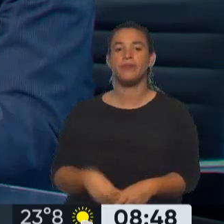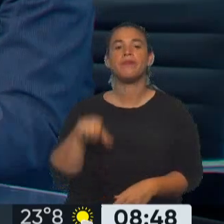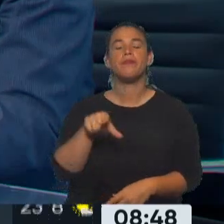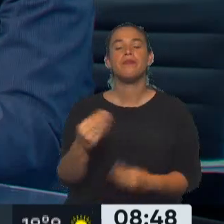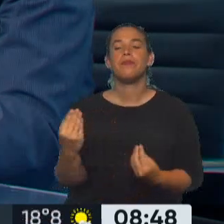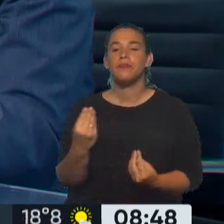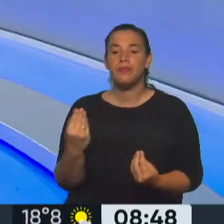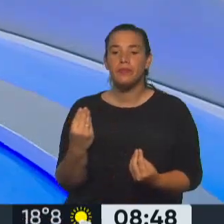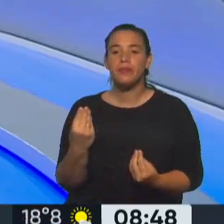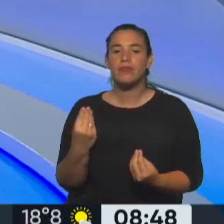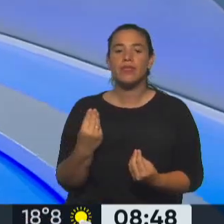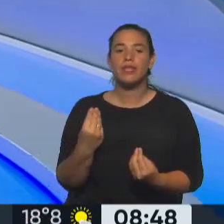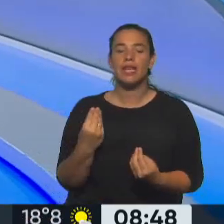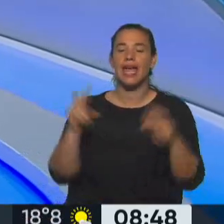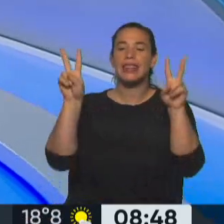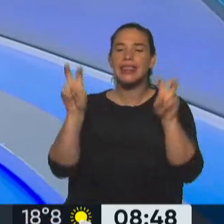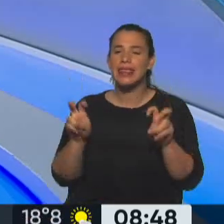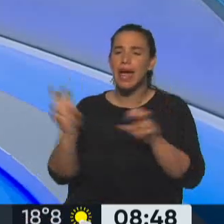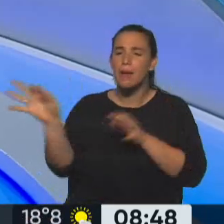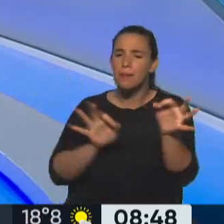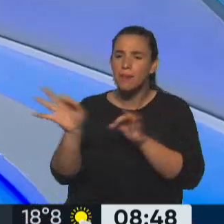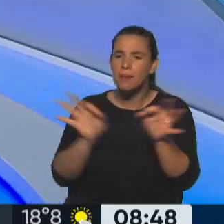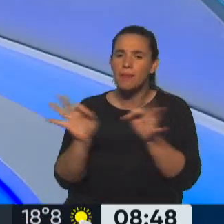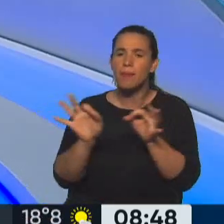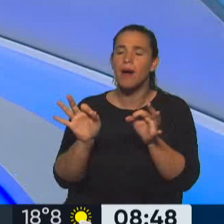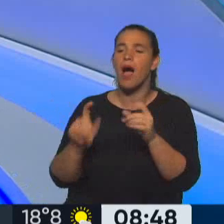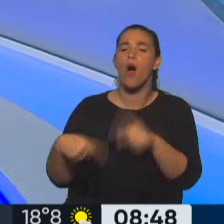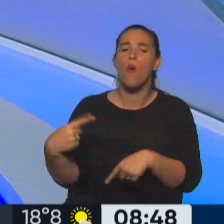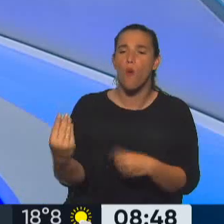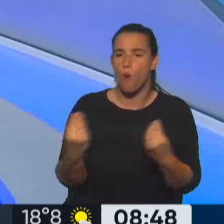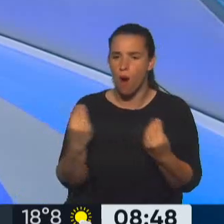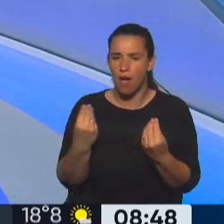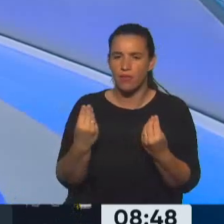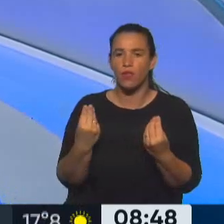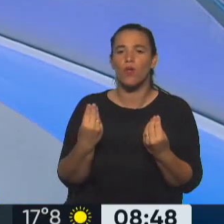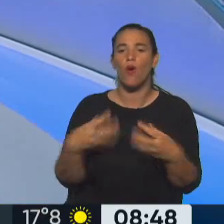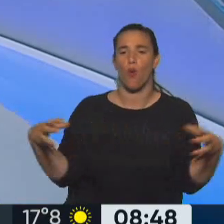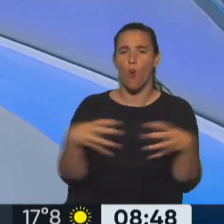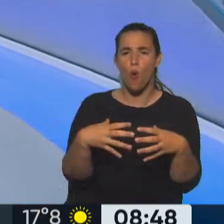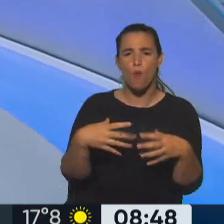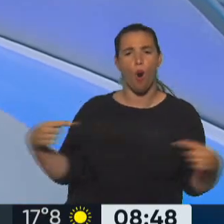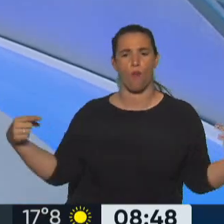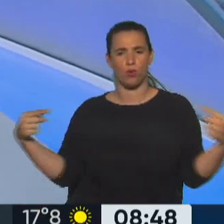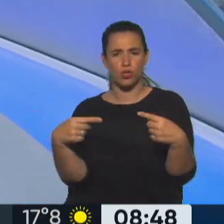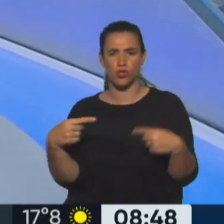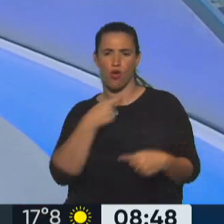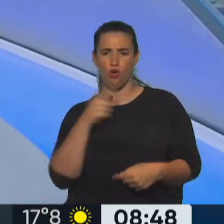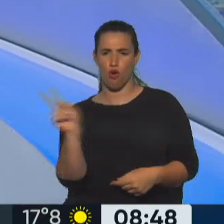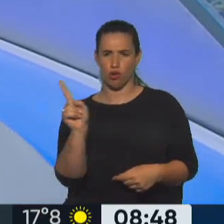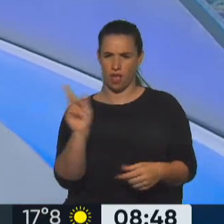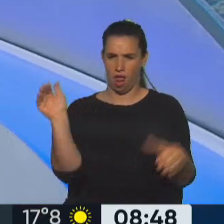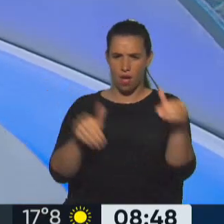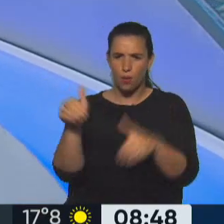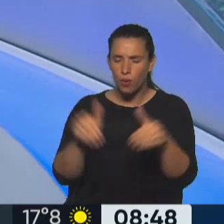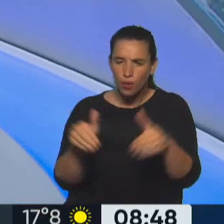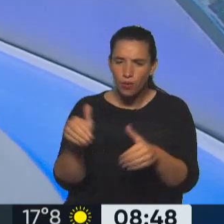lugar estaría el tratamiento de estos proyectos que son los que la oposición no estaría dispuesta a acompañar? En función justamente de que si